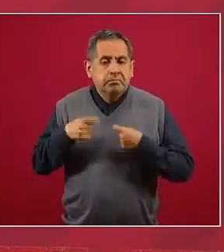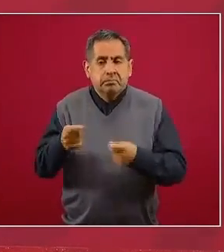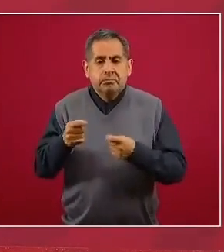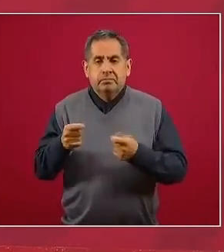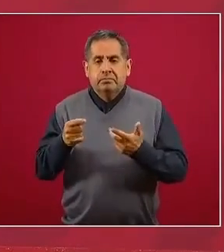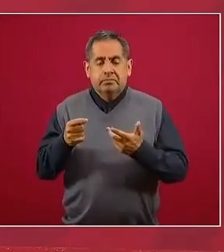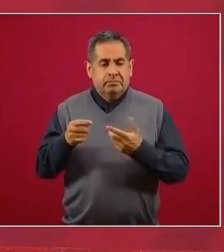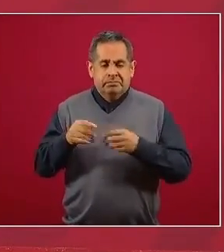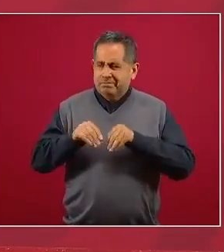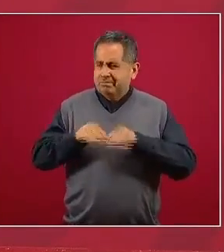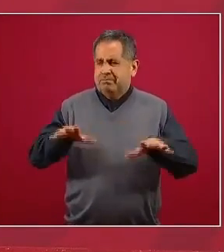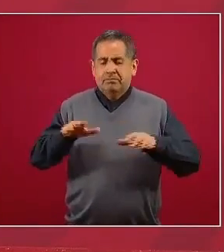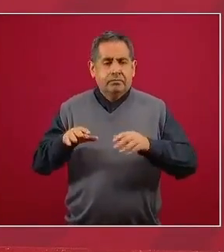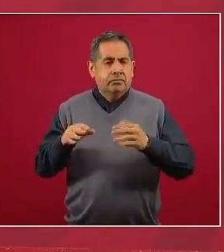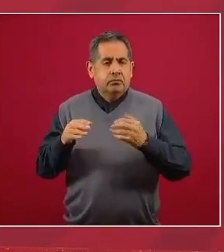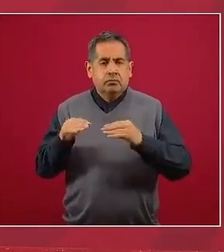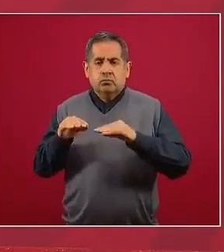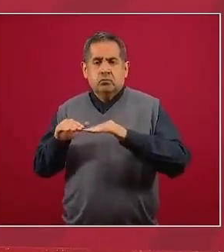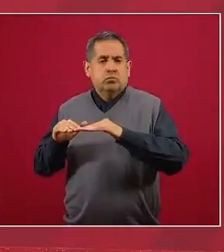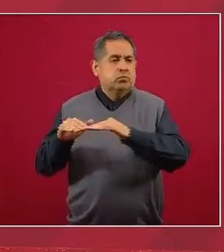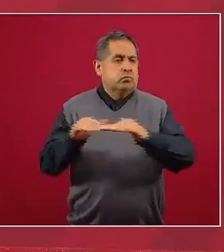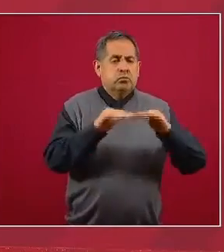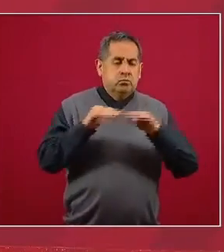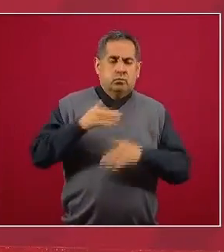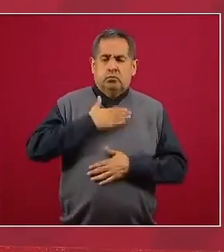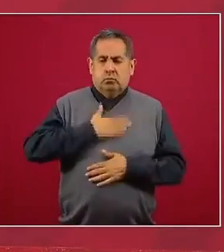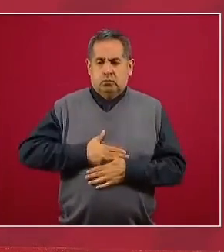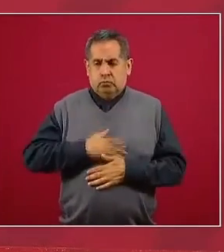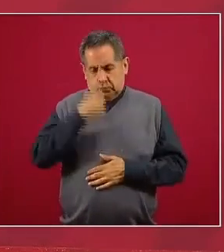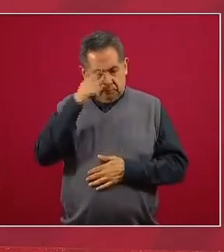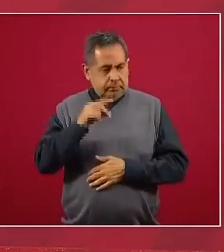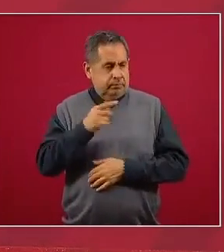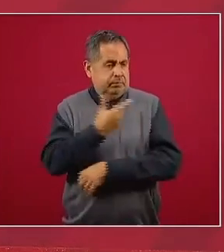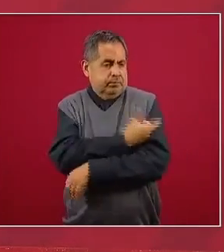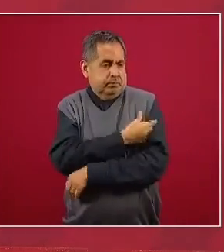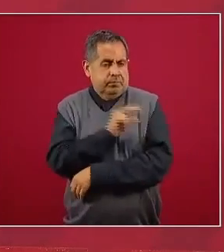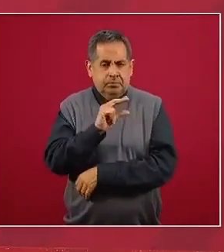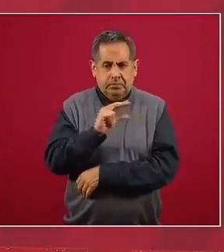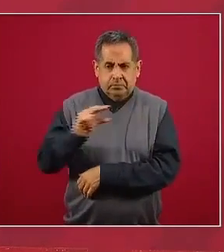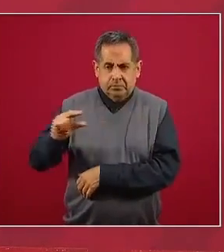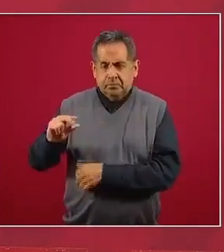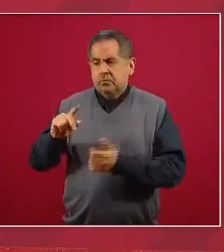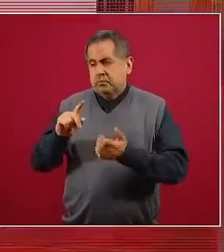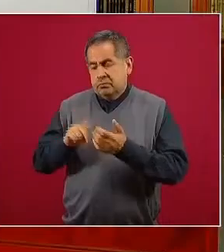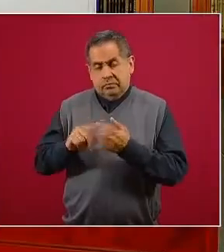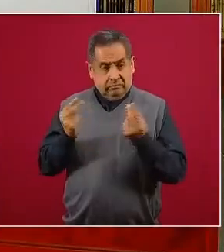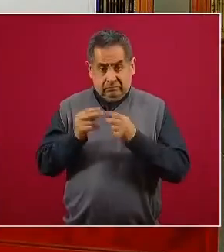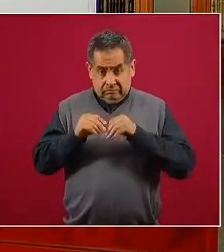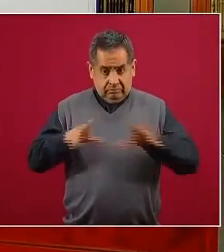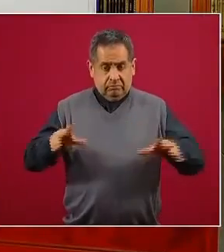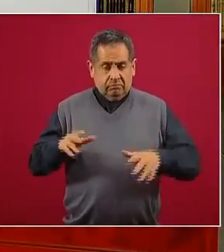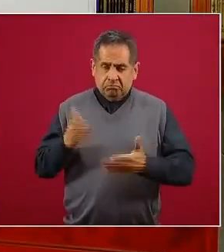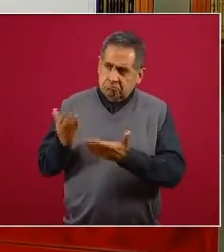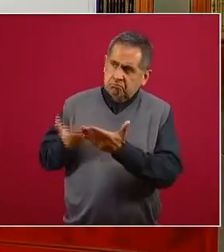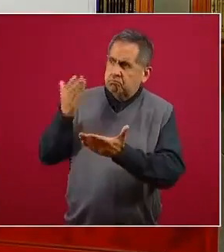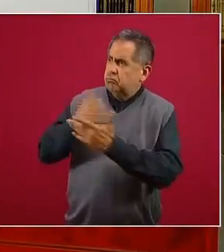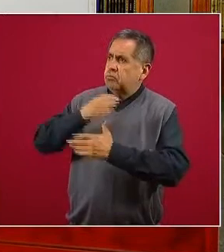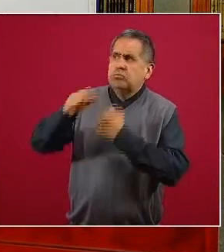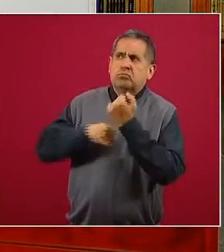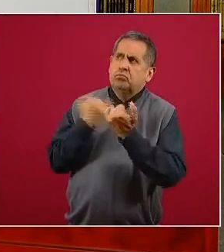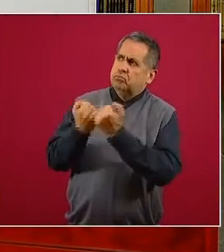que haya acceso equitativo a la vacuna de COVID y cualquier otro insumo necesario. Esta resolución